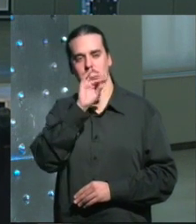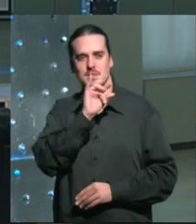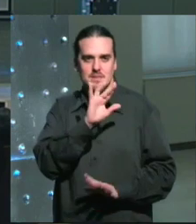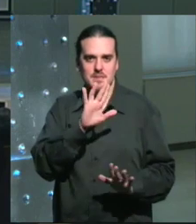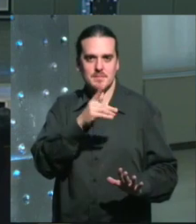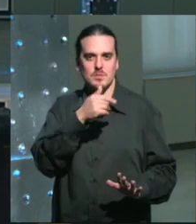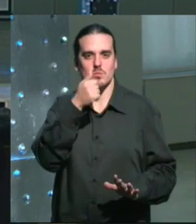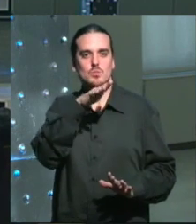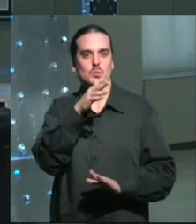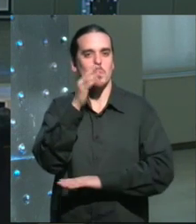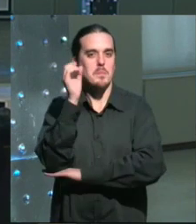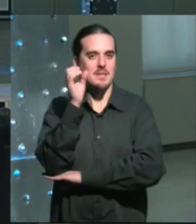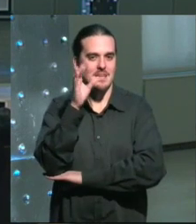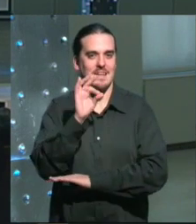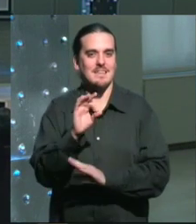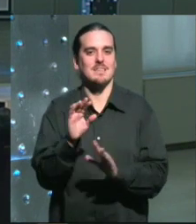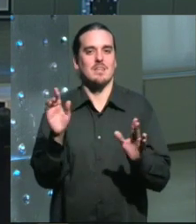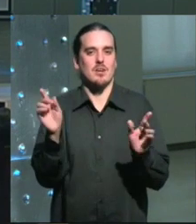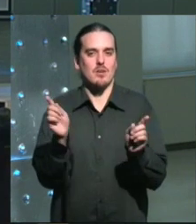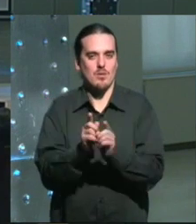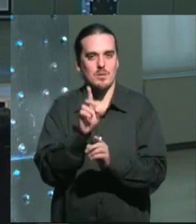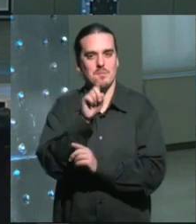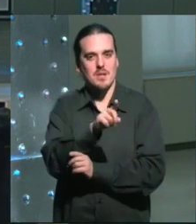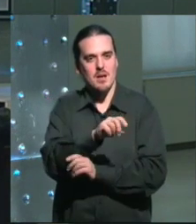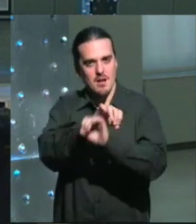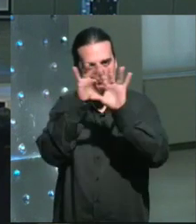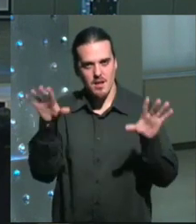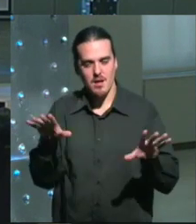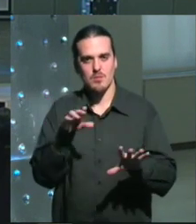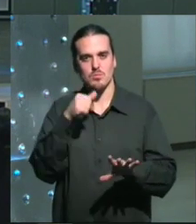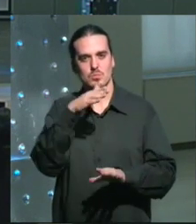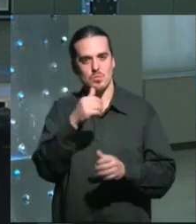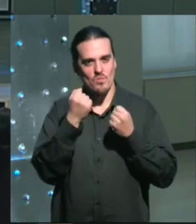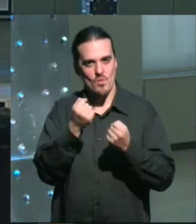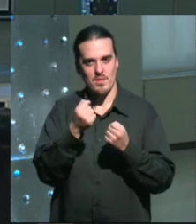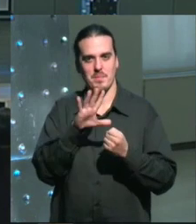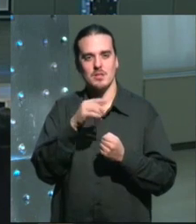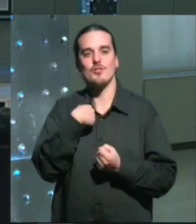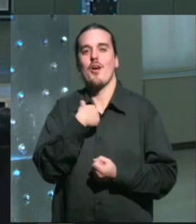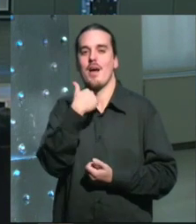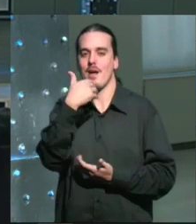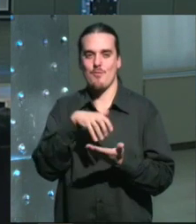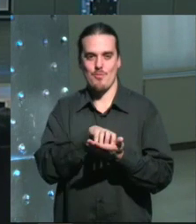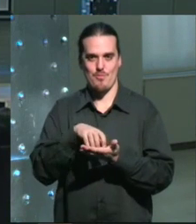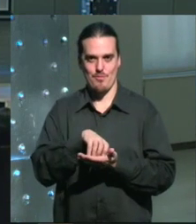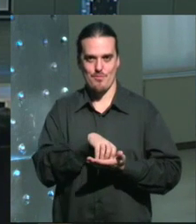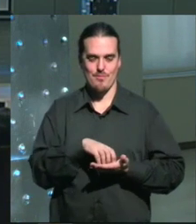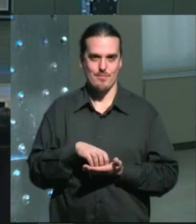Y la fuerza que has puesto en ello. Pero me entra una duda. ¿No